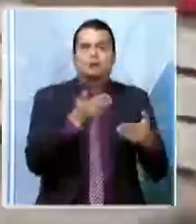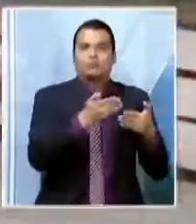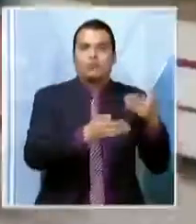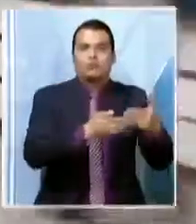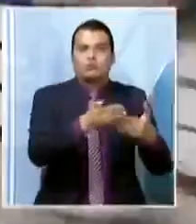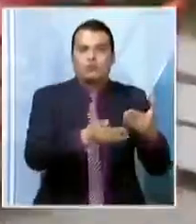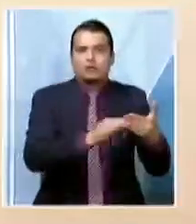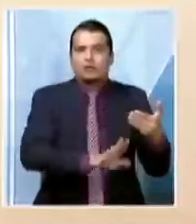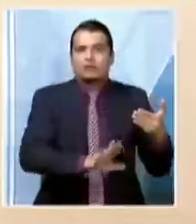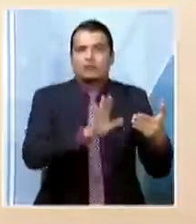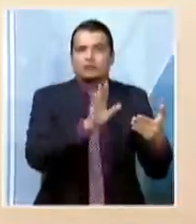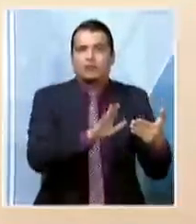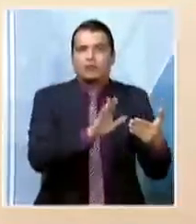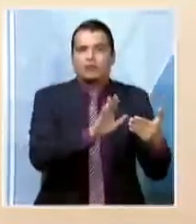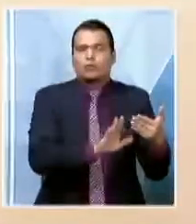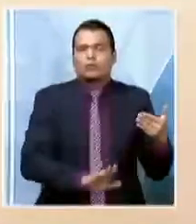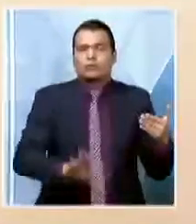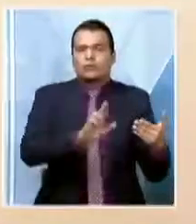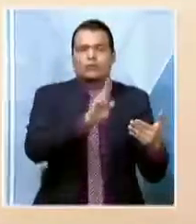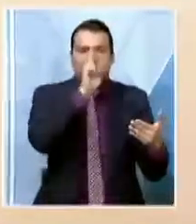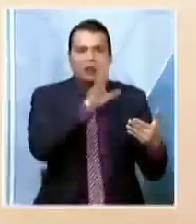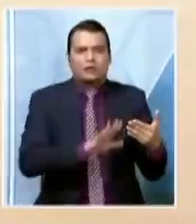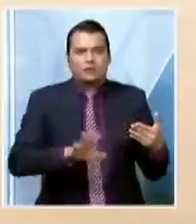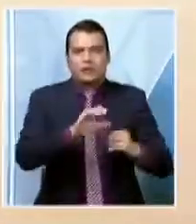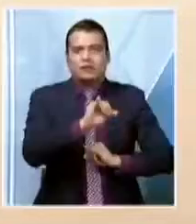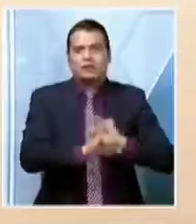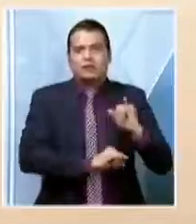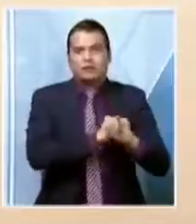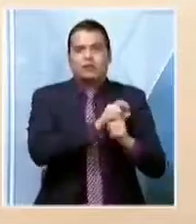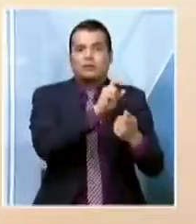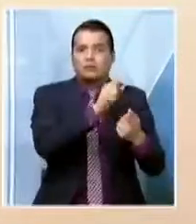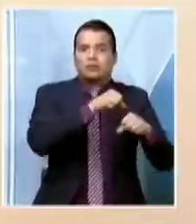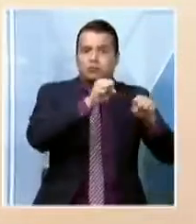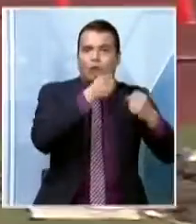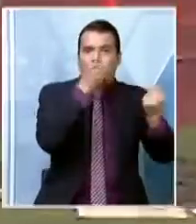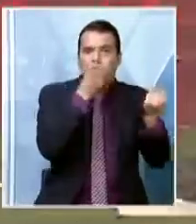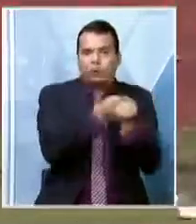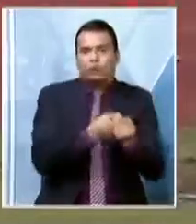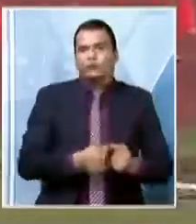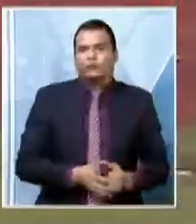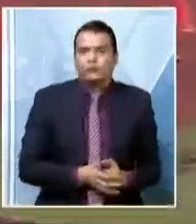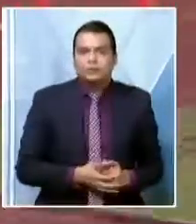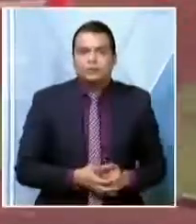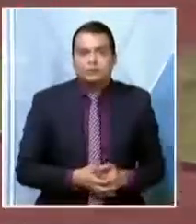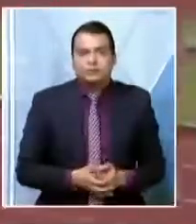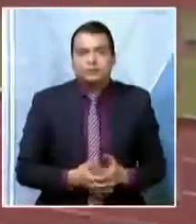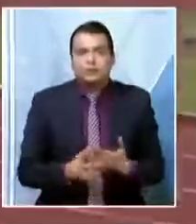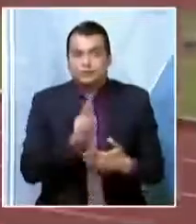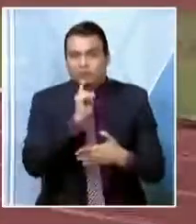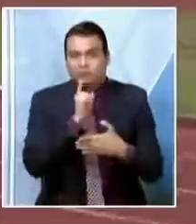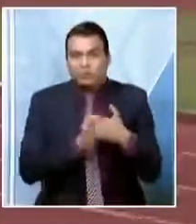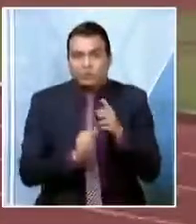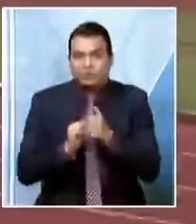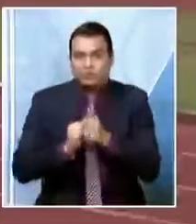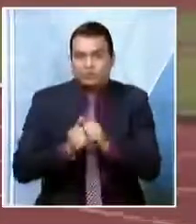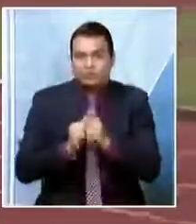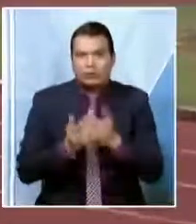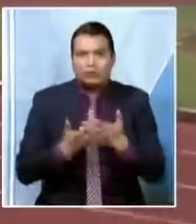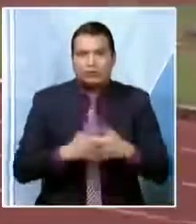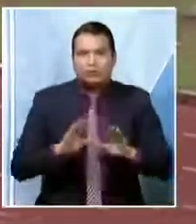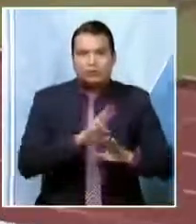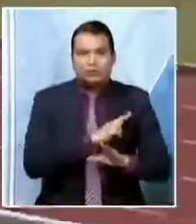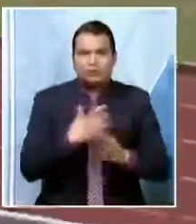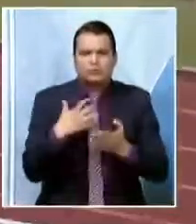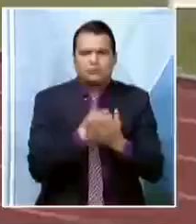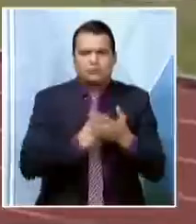procesos departamentales, nacionales e internacionales representando a Colombia. Con la tasa Pro Deporte, el Valle del Cauca podría